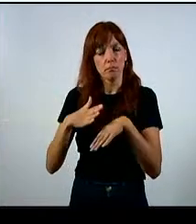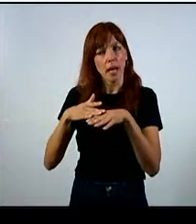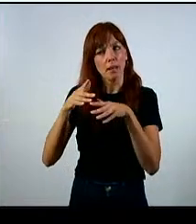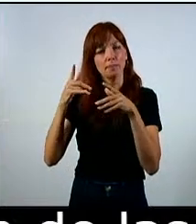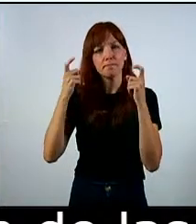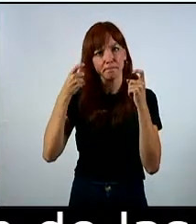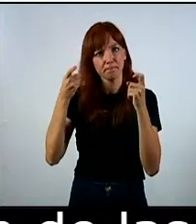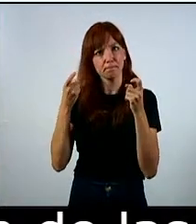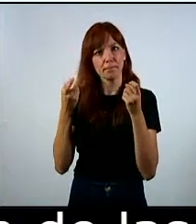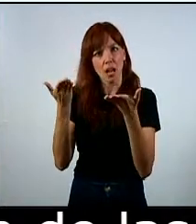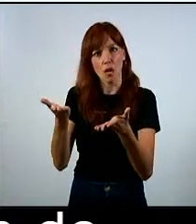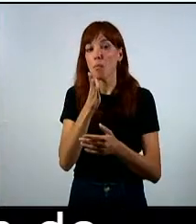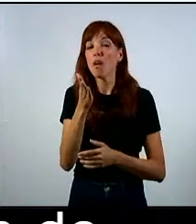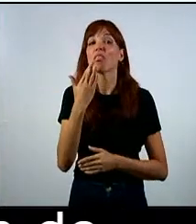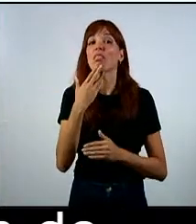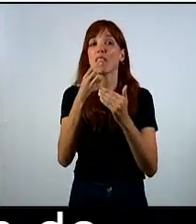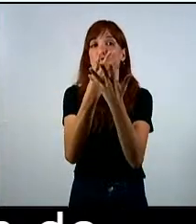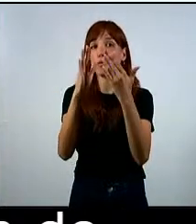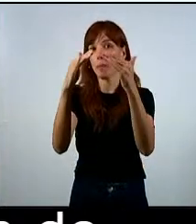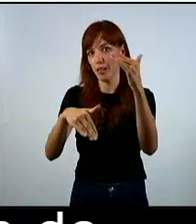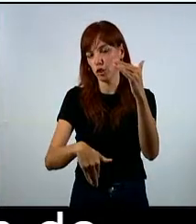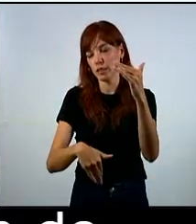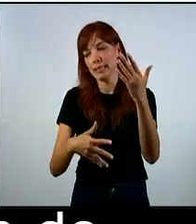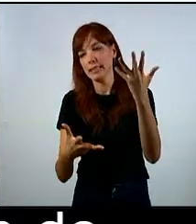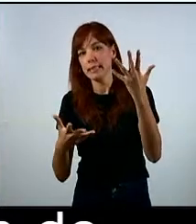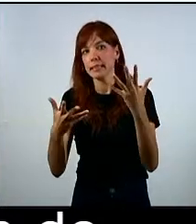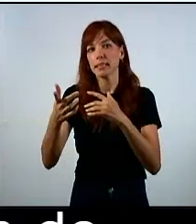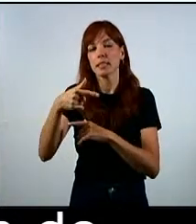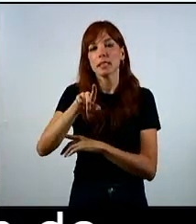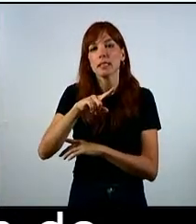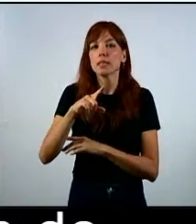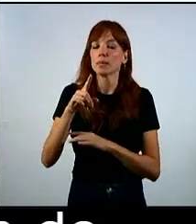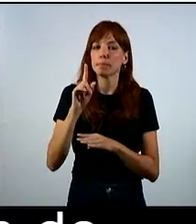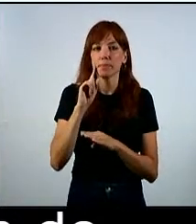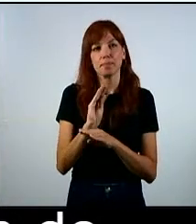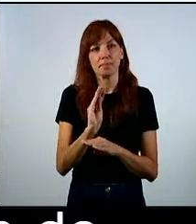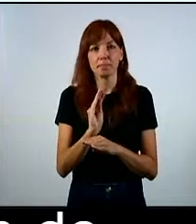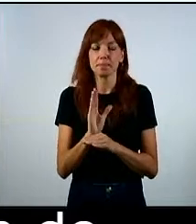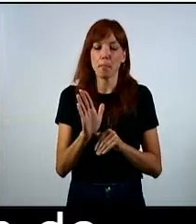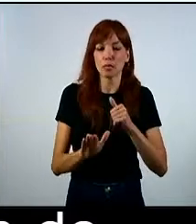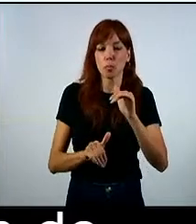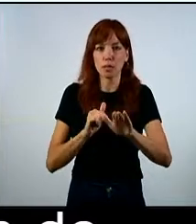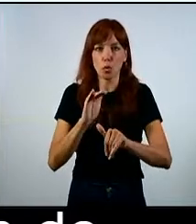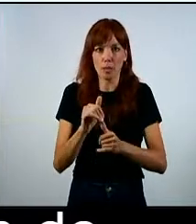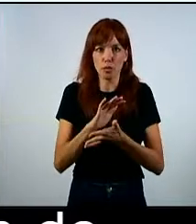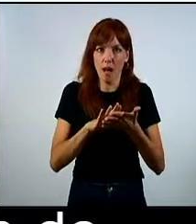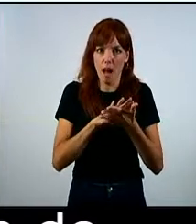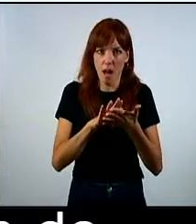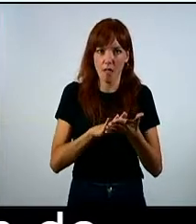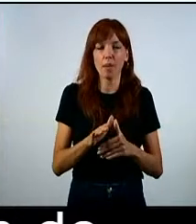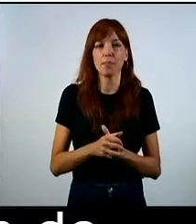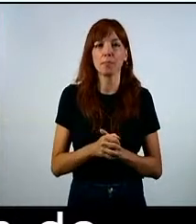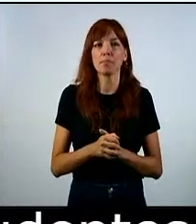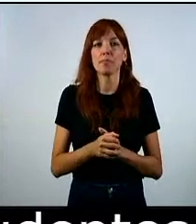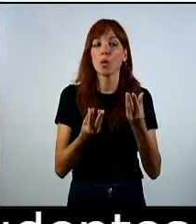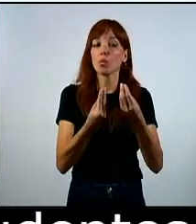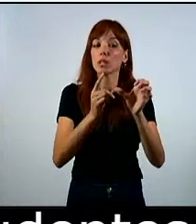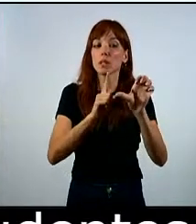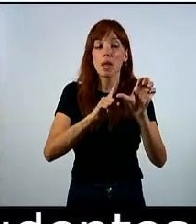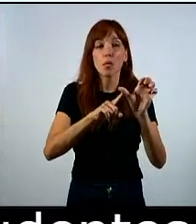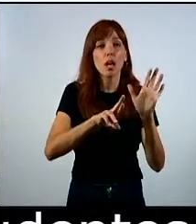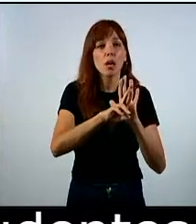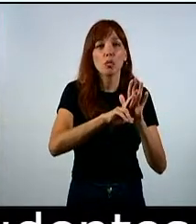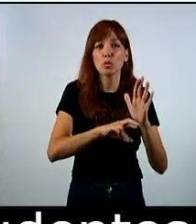ello. Saben que son menores y que todo esto también nos hace ser todos muy prudentes en lo que hablemos. La Administración pone todo lo que